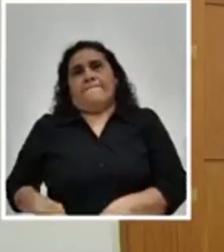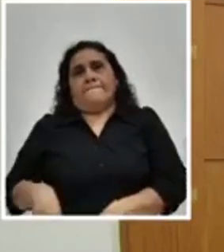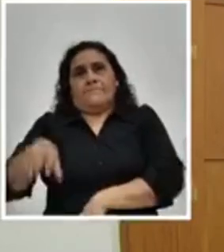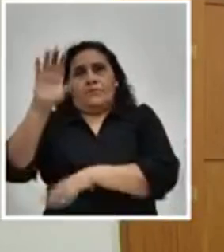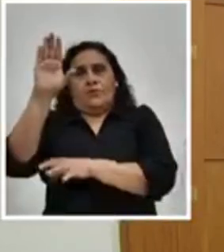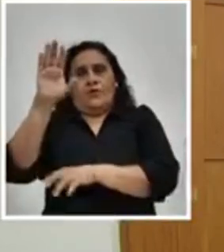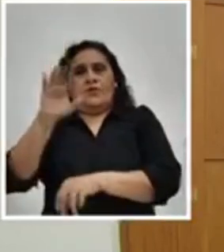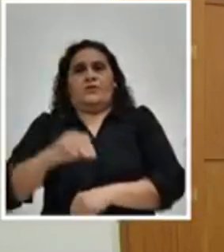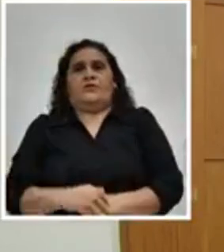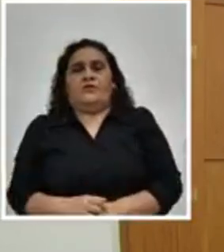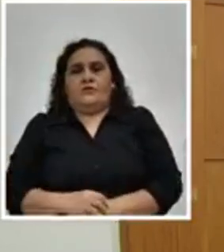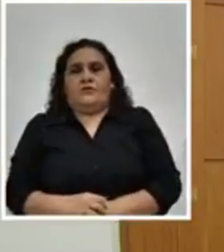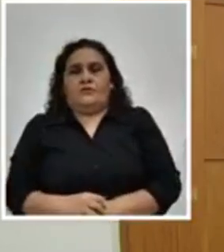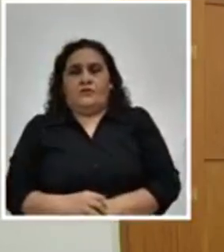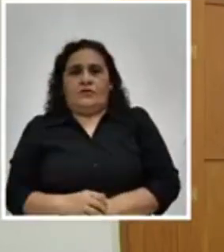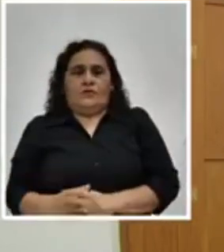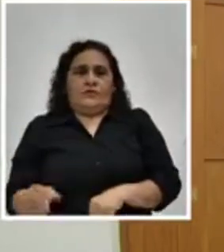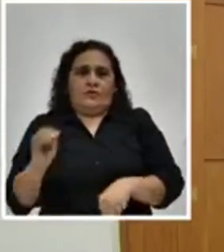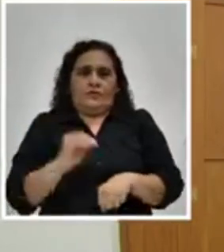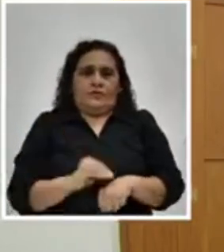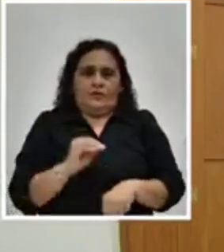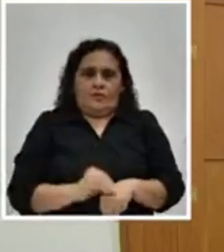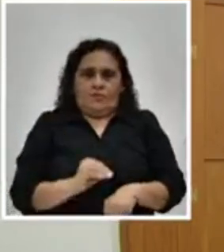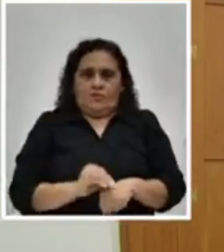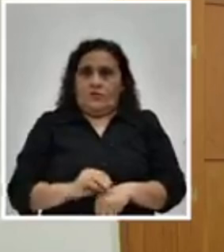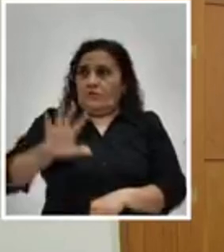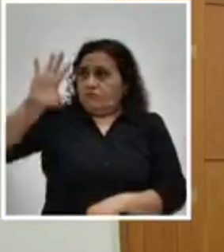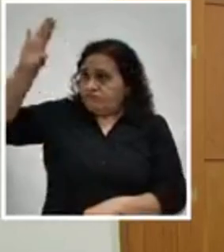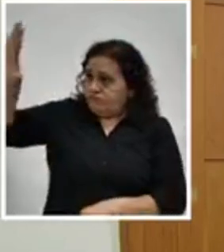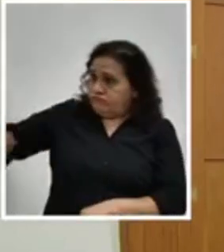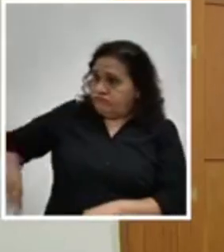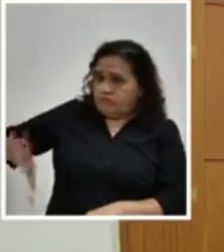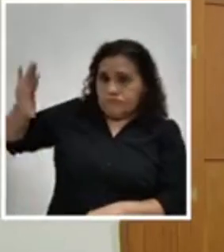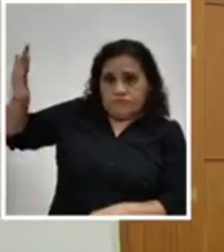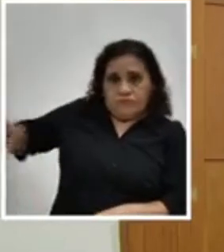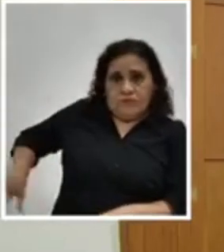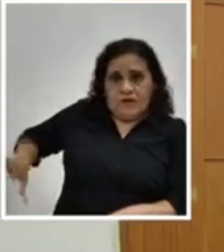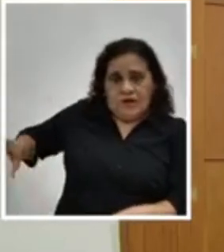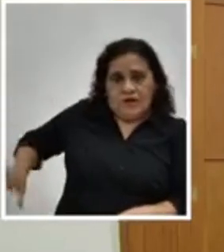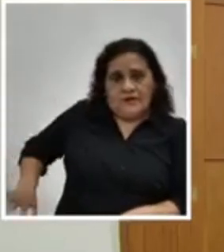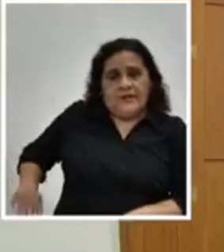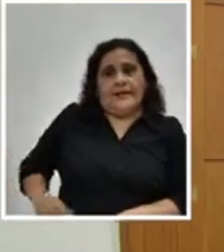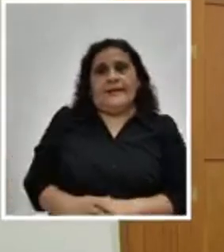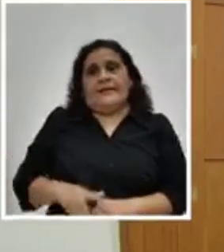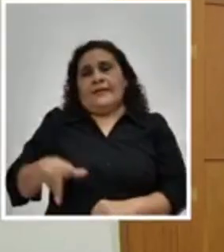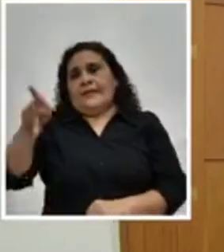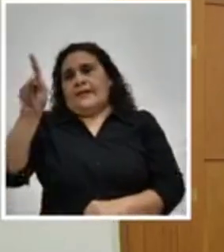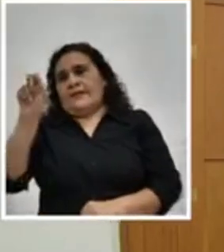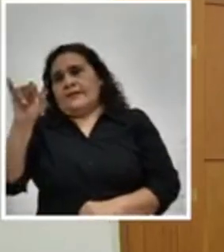dos estructuras de cestos y mallas perimetrales, kiosco de 18 metros cuadrados,